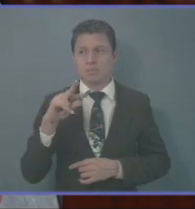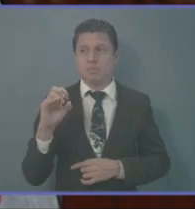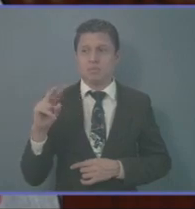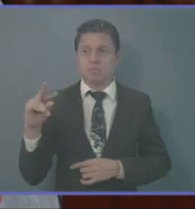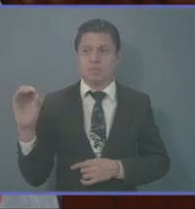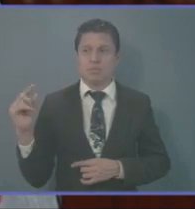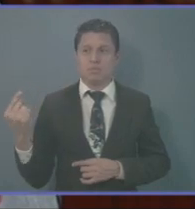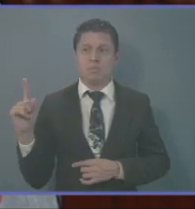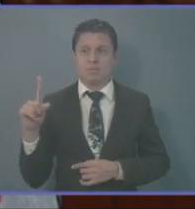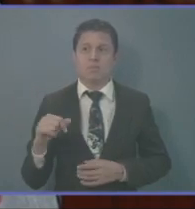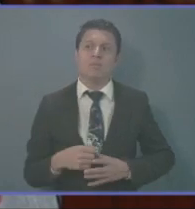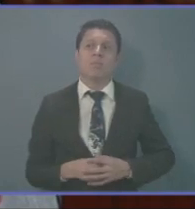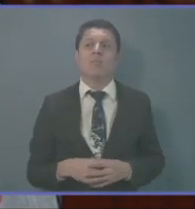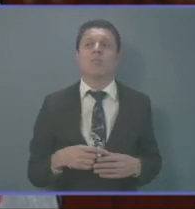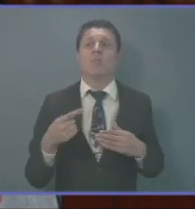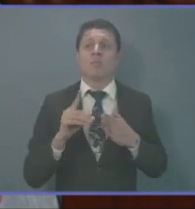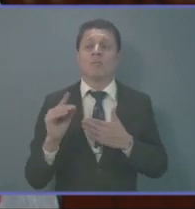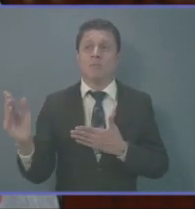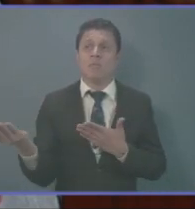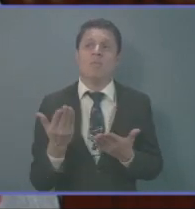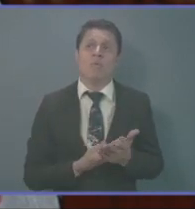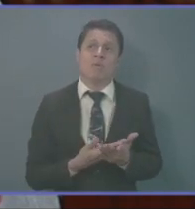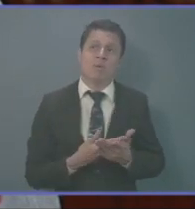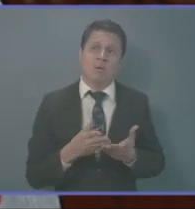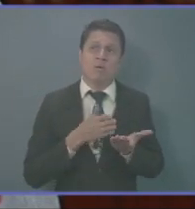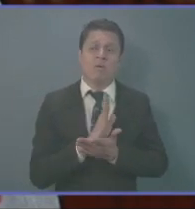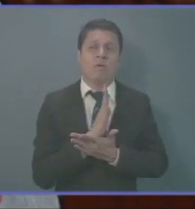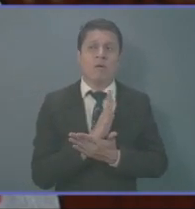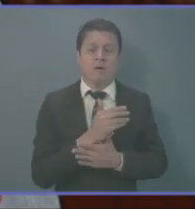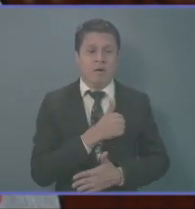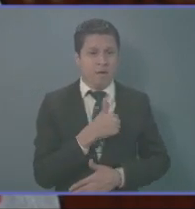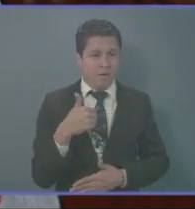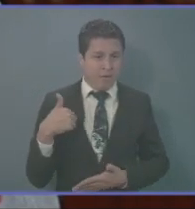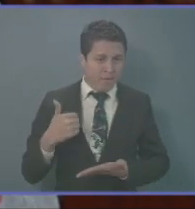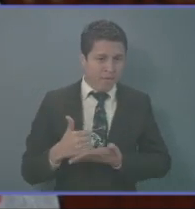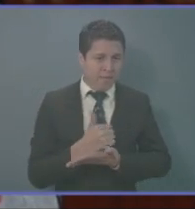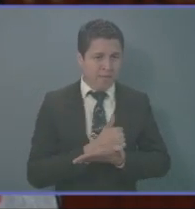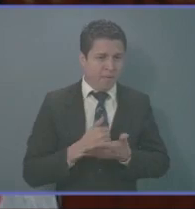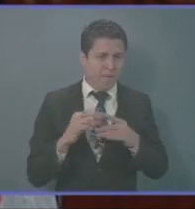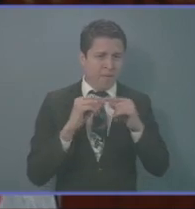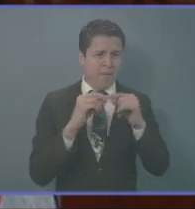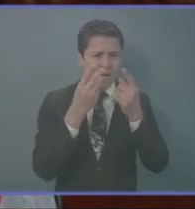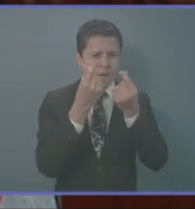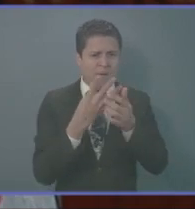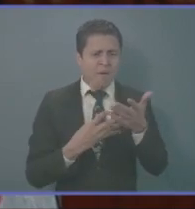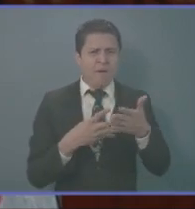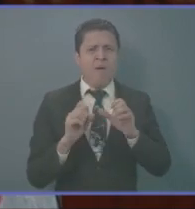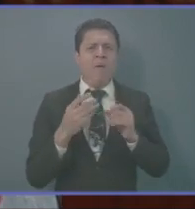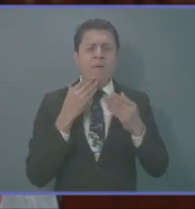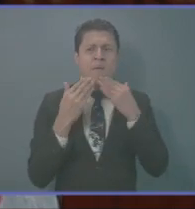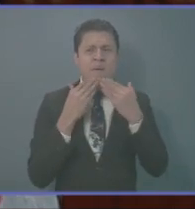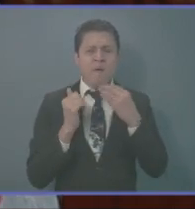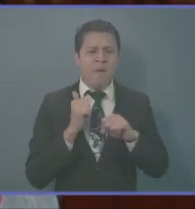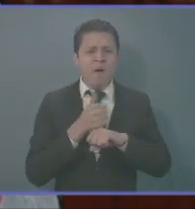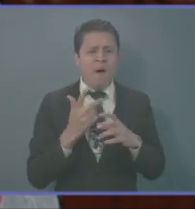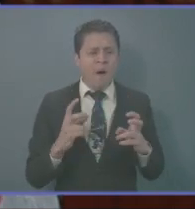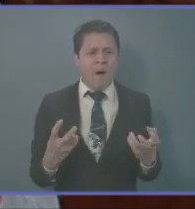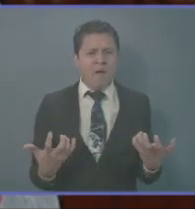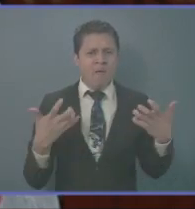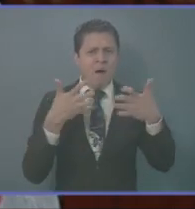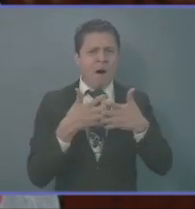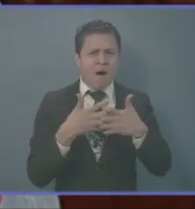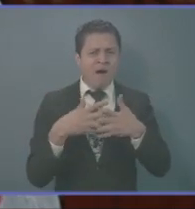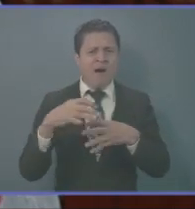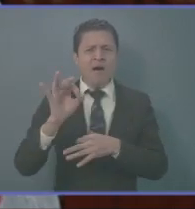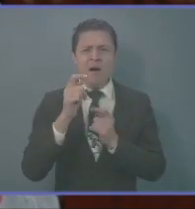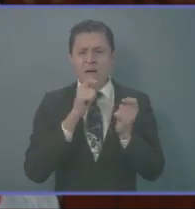1927-4-2020-1, que contiene iniciativa del Presidente de la República por medio del Ministro de Hacienda en el sentido se ratifique en todas sus partes la